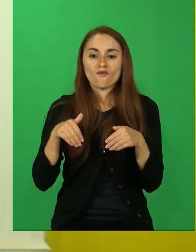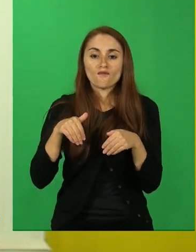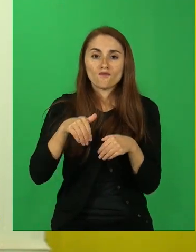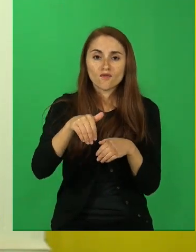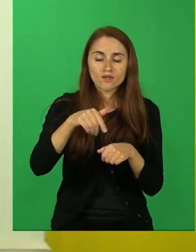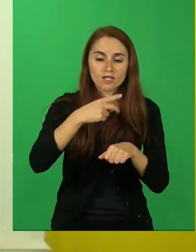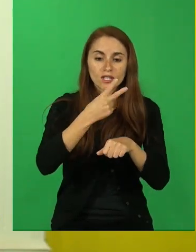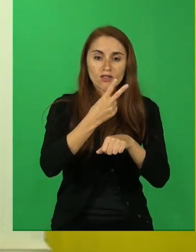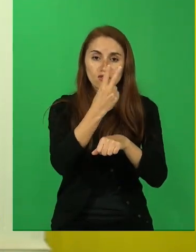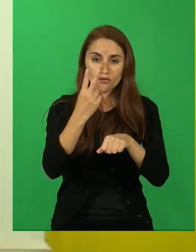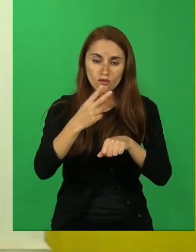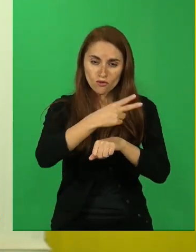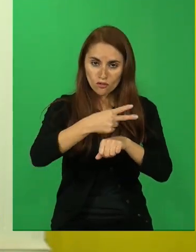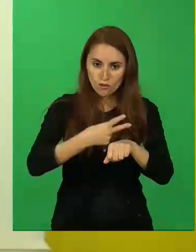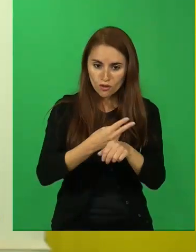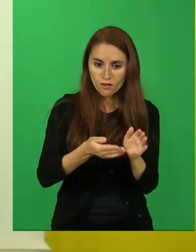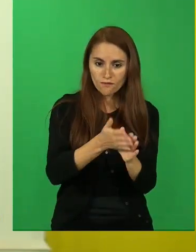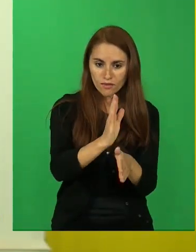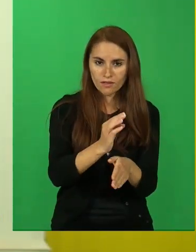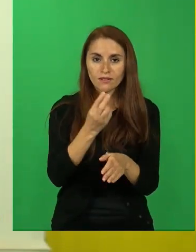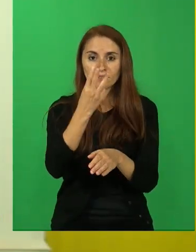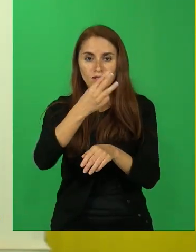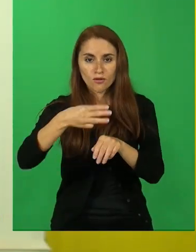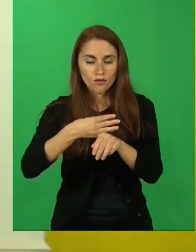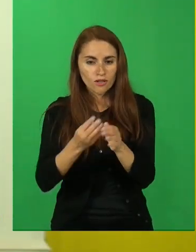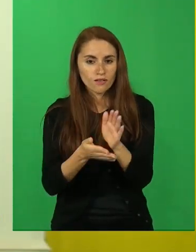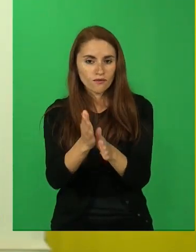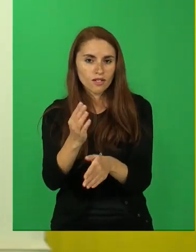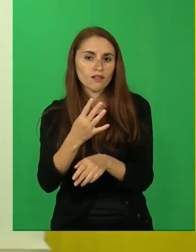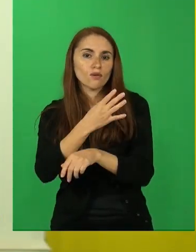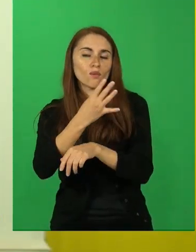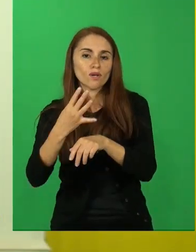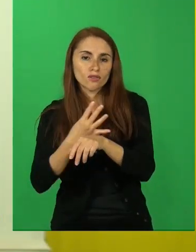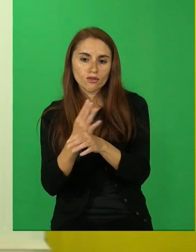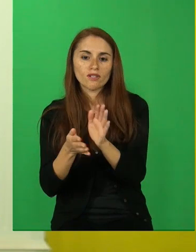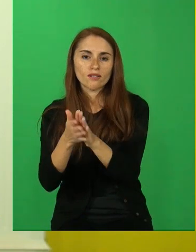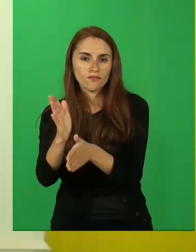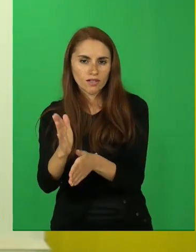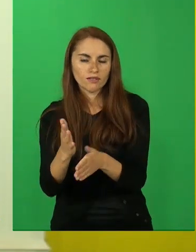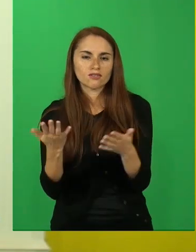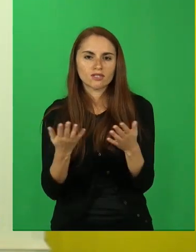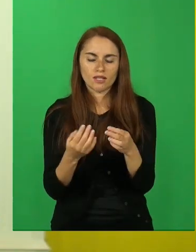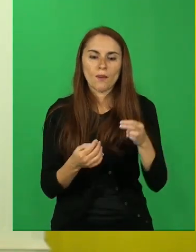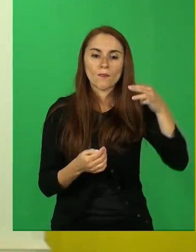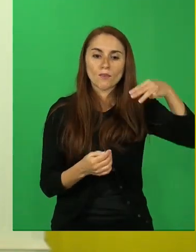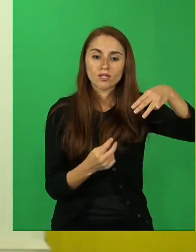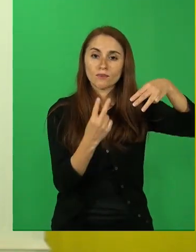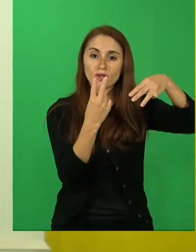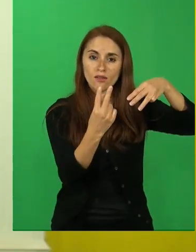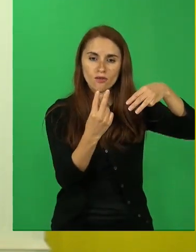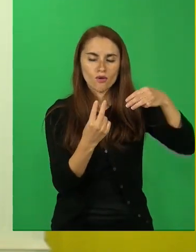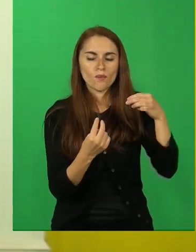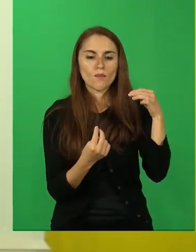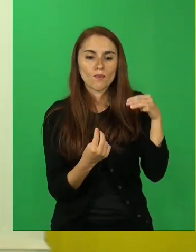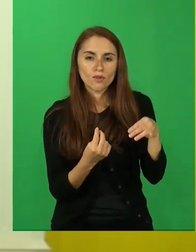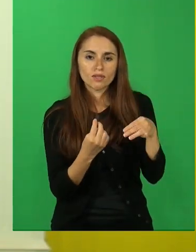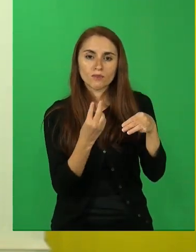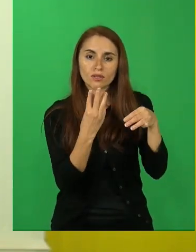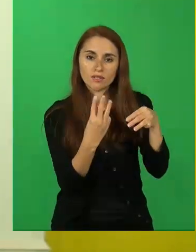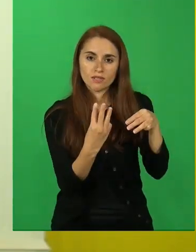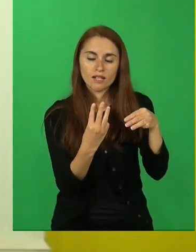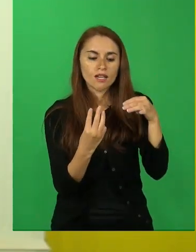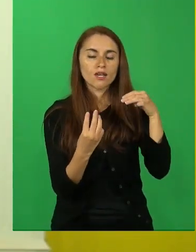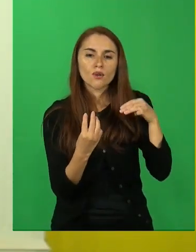3 y 4 horas. Entonces, yo voy a calcular los múltiplos de 2, voy a calcular los múltiplos de